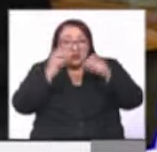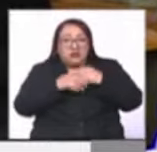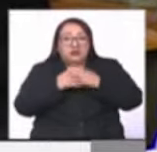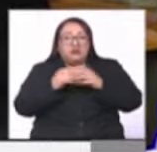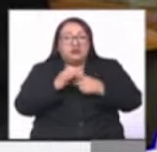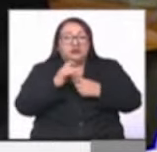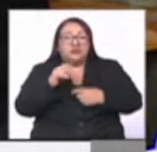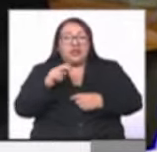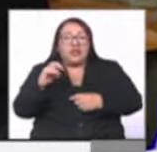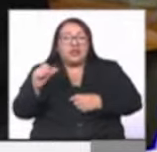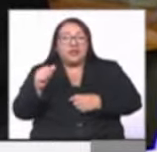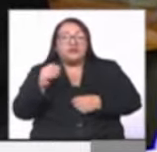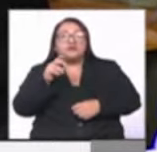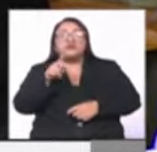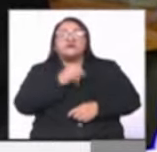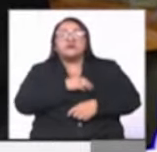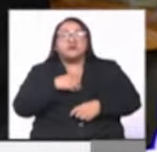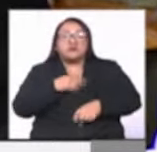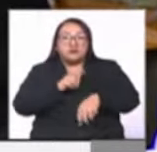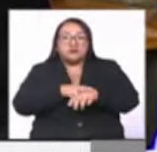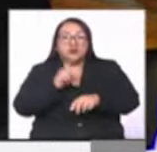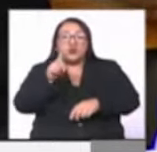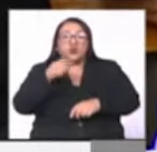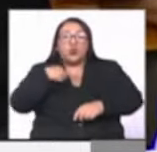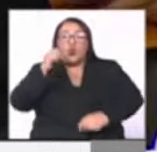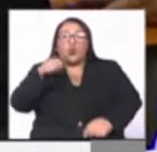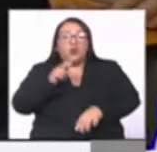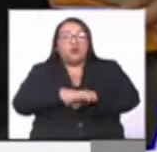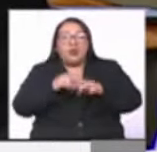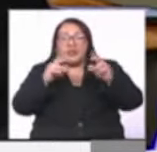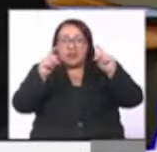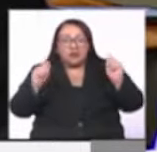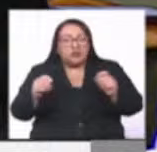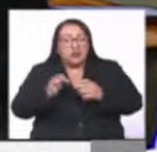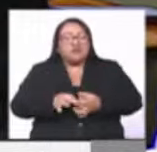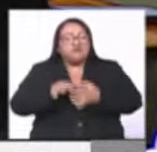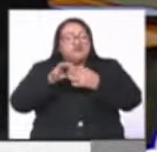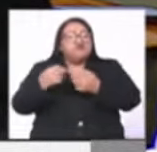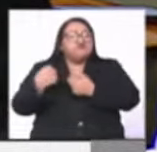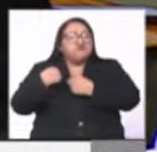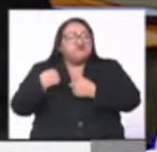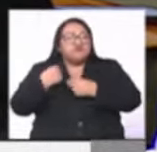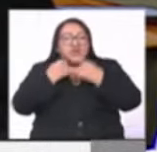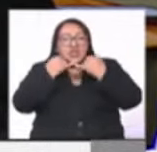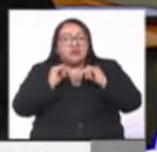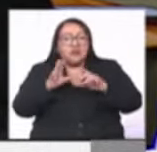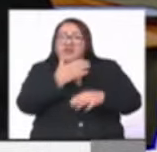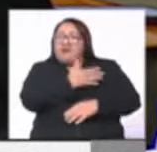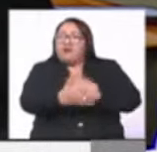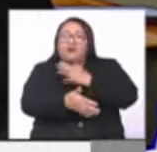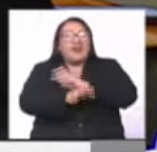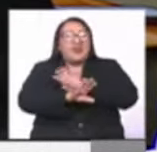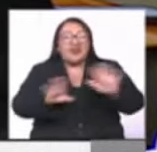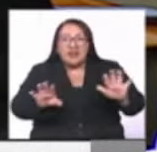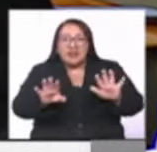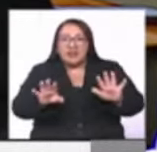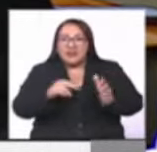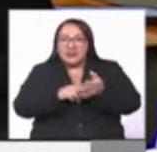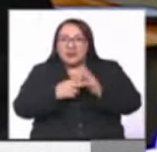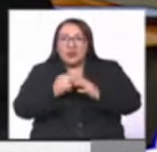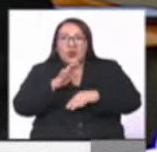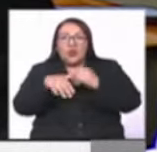garantías y dentro de un plazo razonable por un juez o tribunal competente independiente e Imparcial establecido con